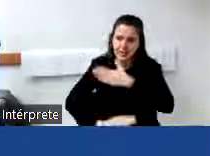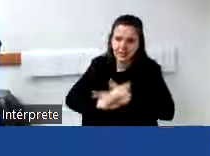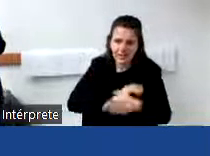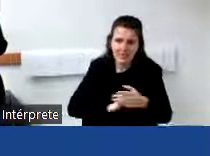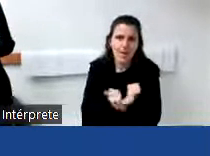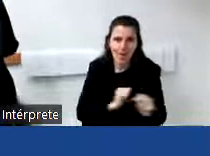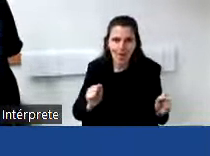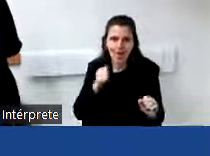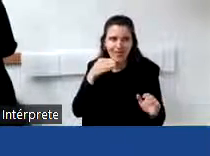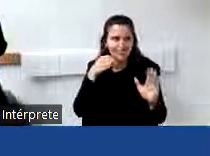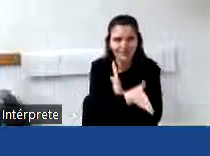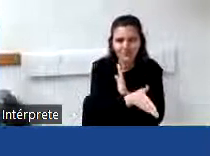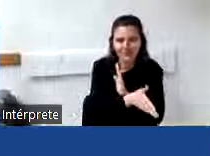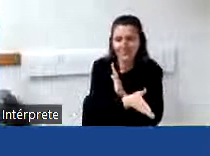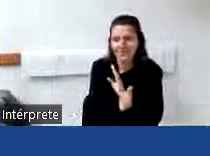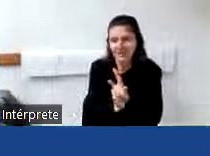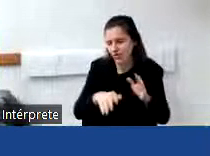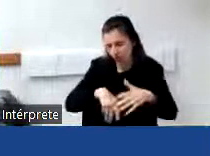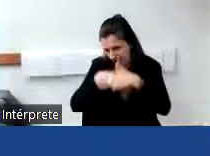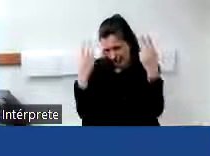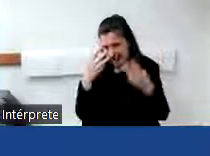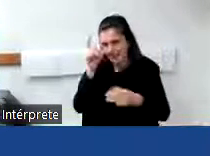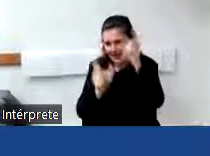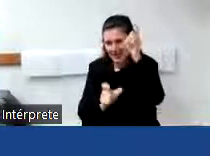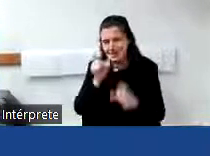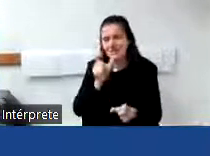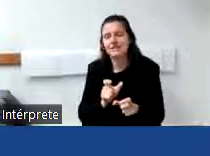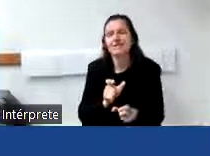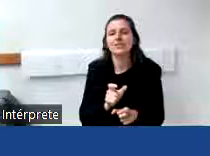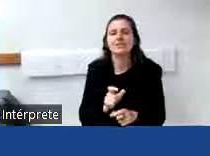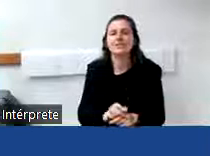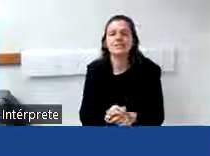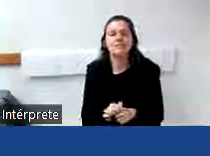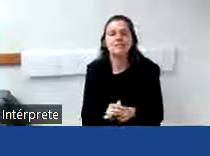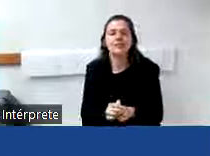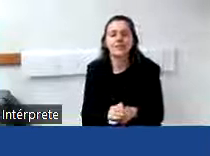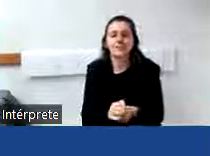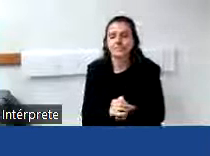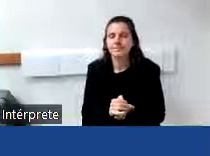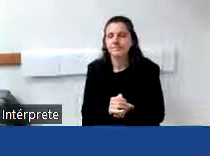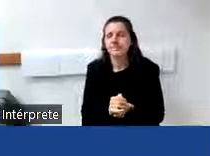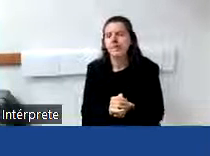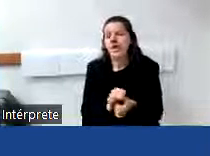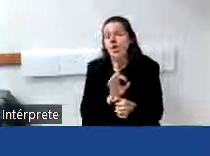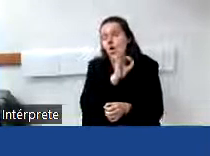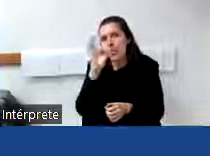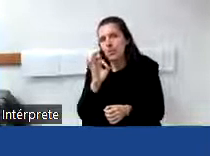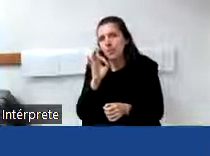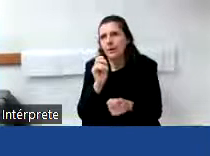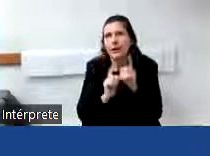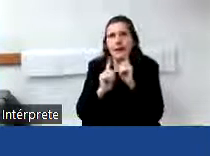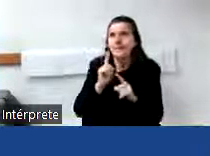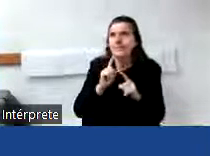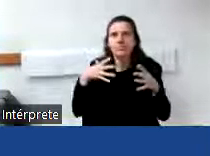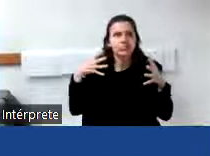solamente con discapacidad, sino que puedan estar transitando alguna situación de discapacidad o que puedan haber tenido algún accidente,